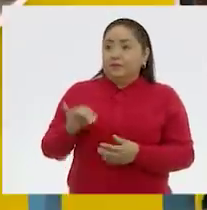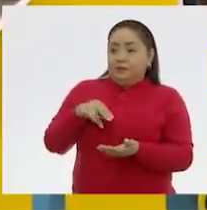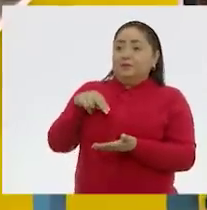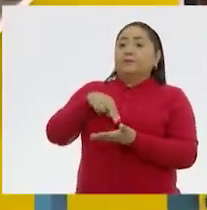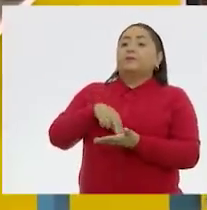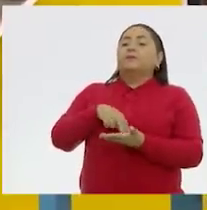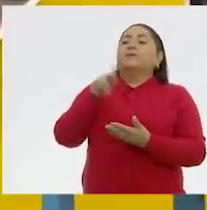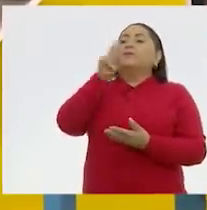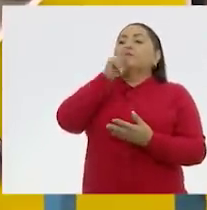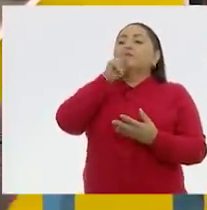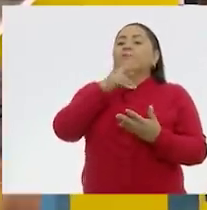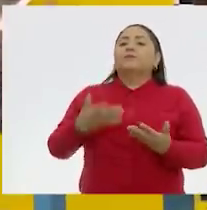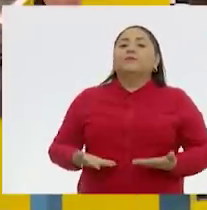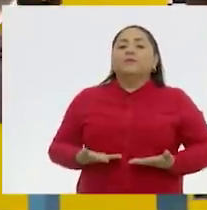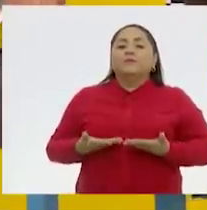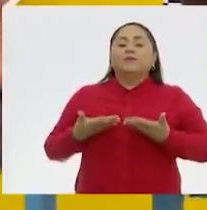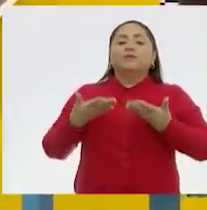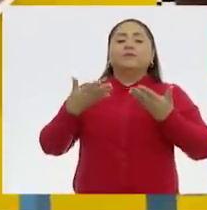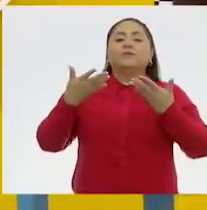Paramos y